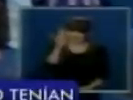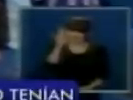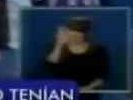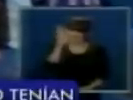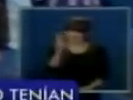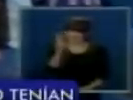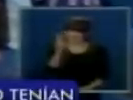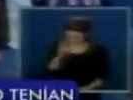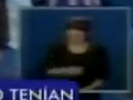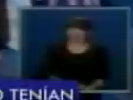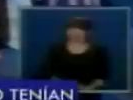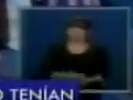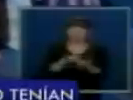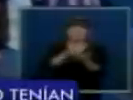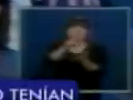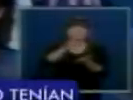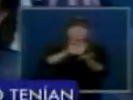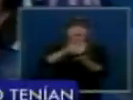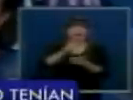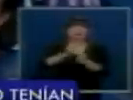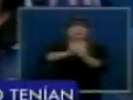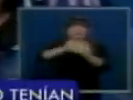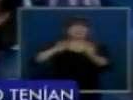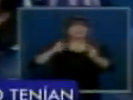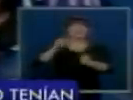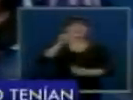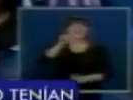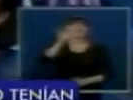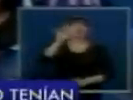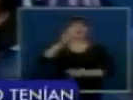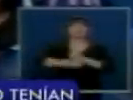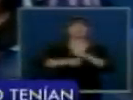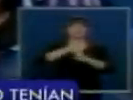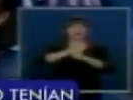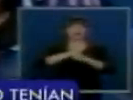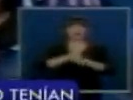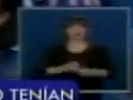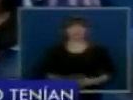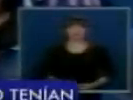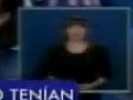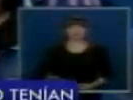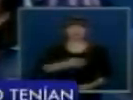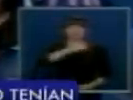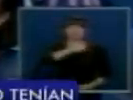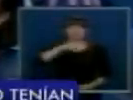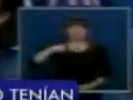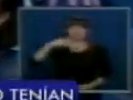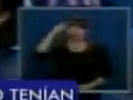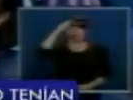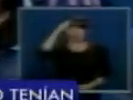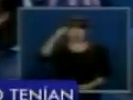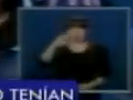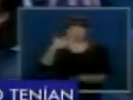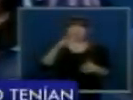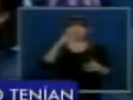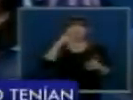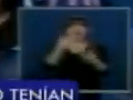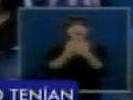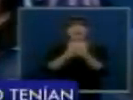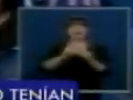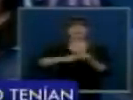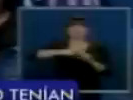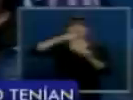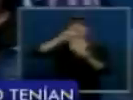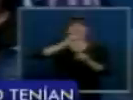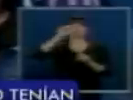1976. Son pagos con un retraso de 38 años. En el Ministerio de Cultura comprobamos que un altísimo porcentaje de